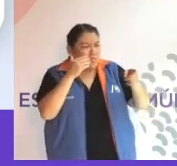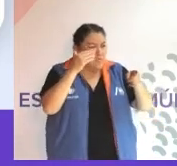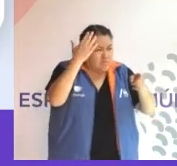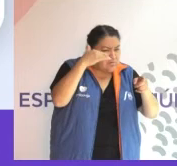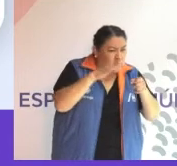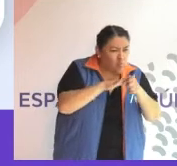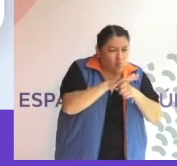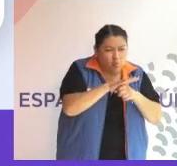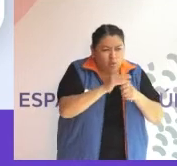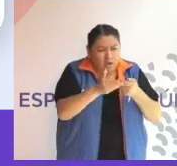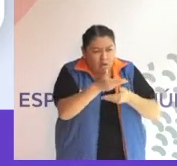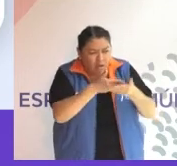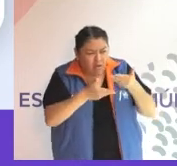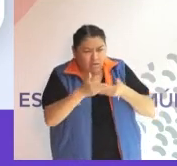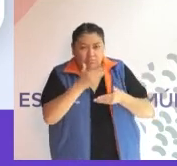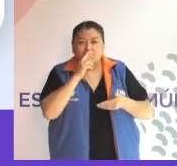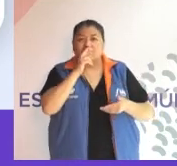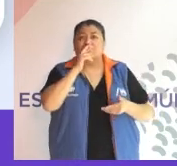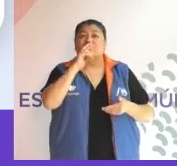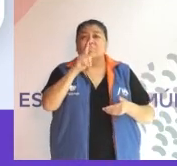cómo estructuramos